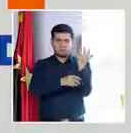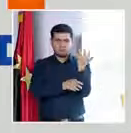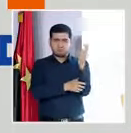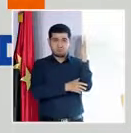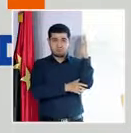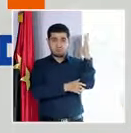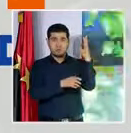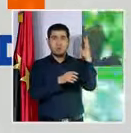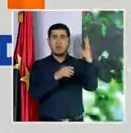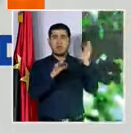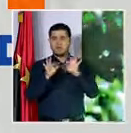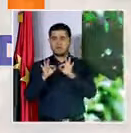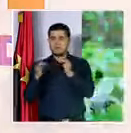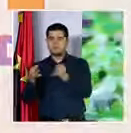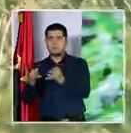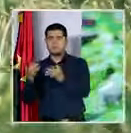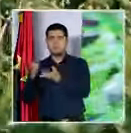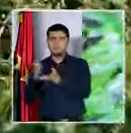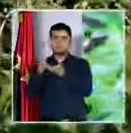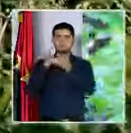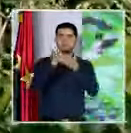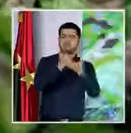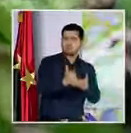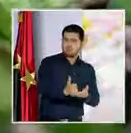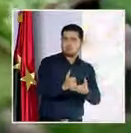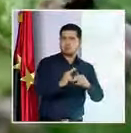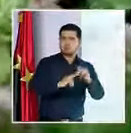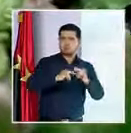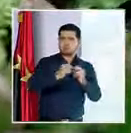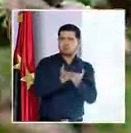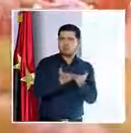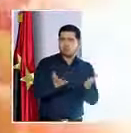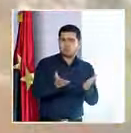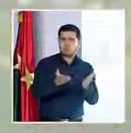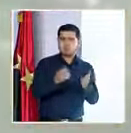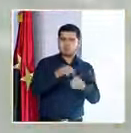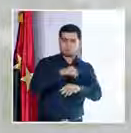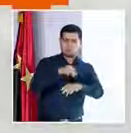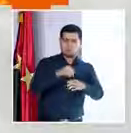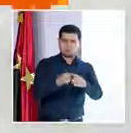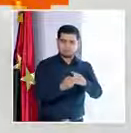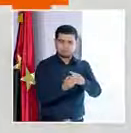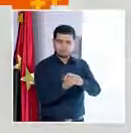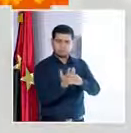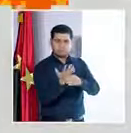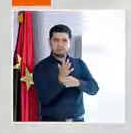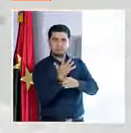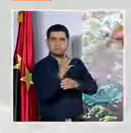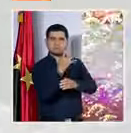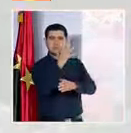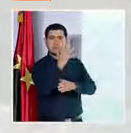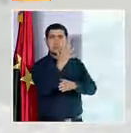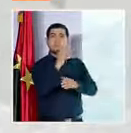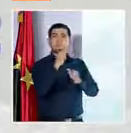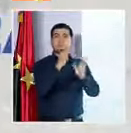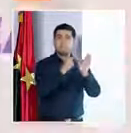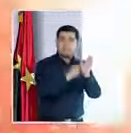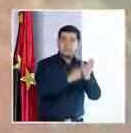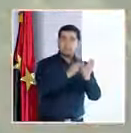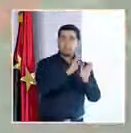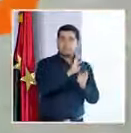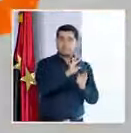para mejorar los ingresos en las familias cafeteras y la producción del café a través de la siembra de 1.404 nuevas hectáreas